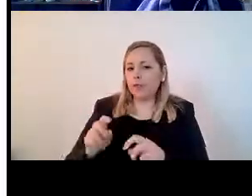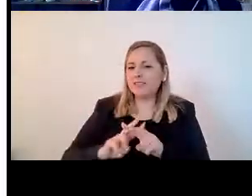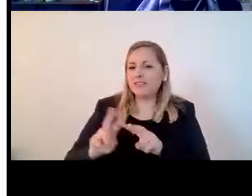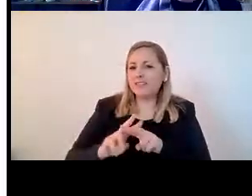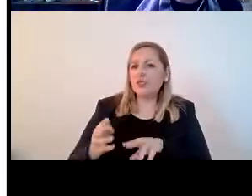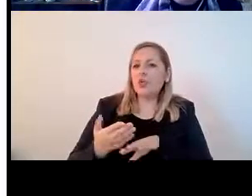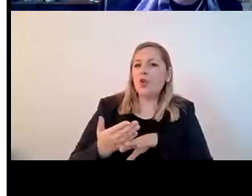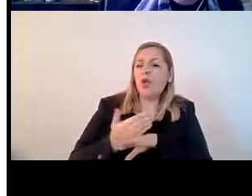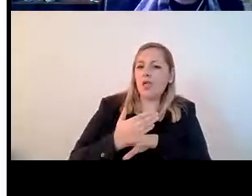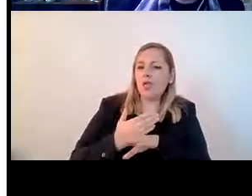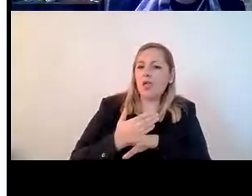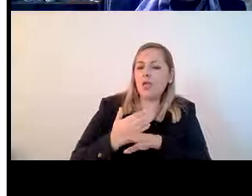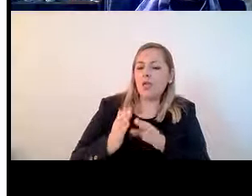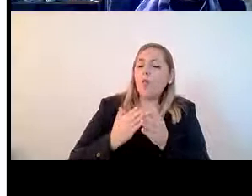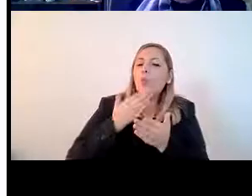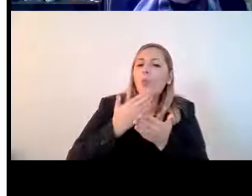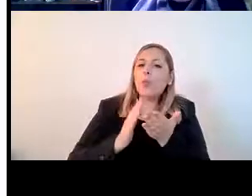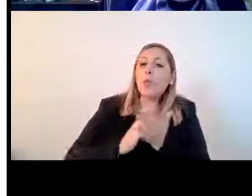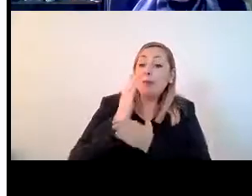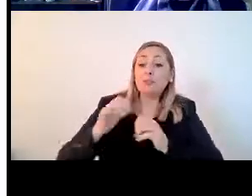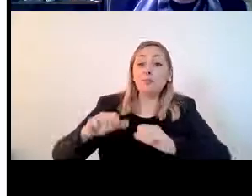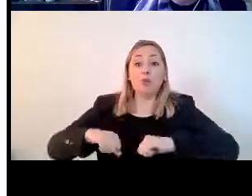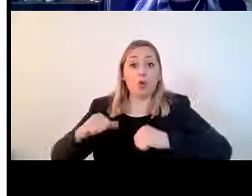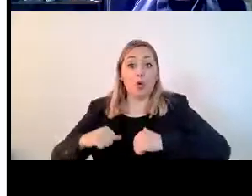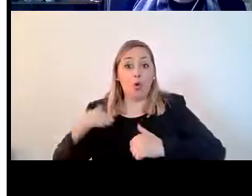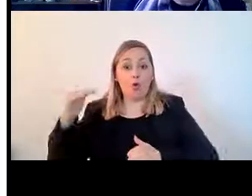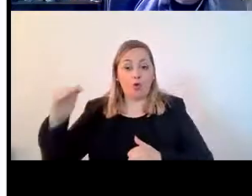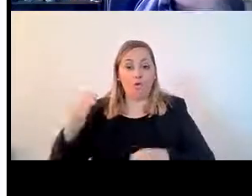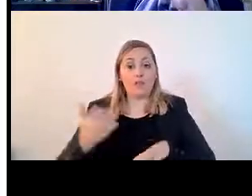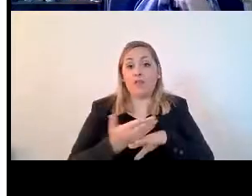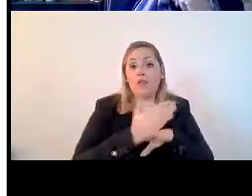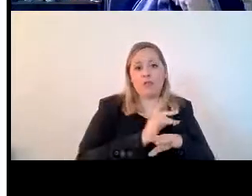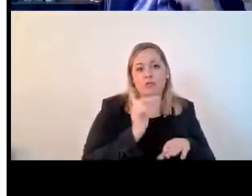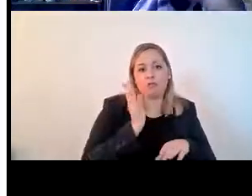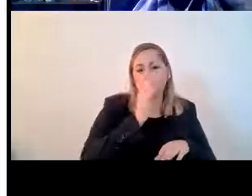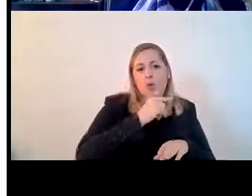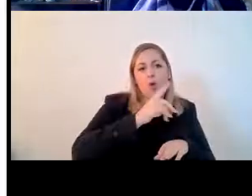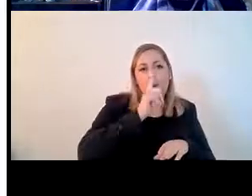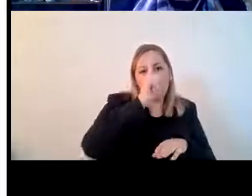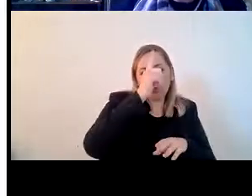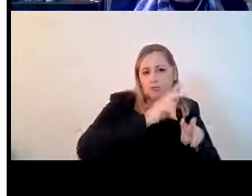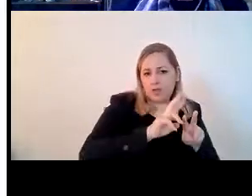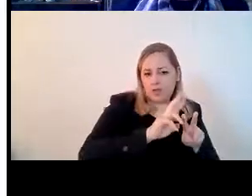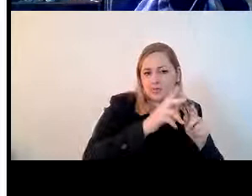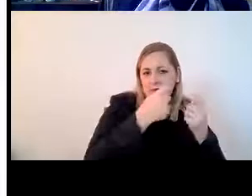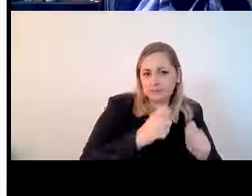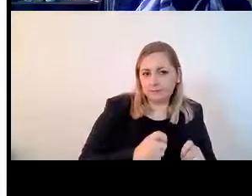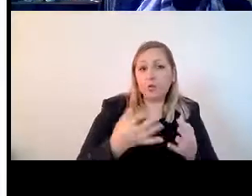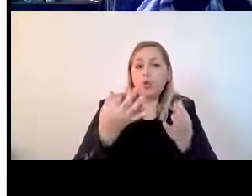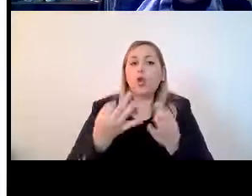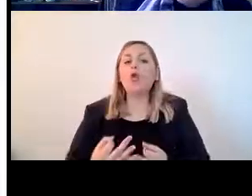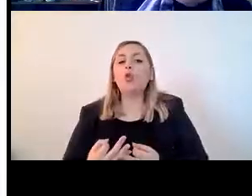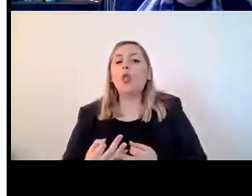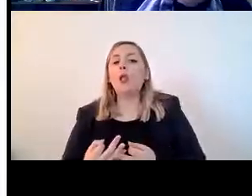inicio de la adolescencia, en edades que antes no se acostumbraba a hacer. Del total de casos, solo